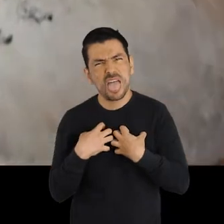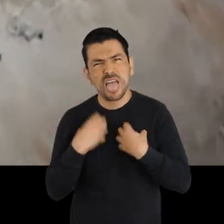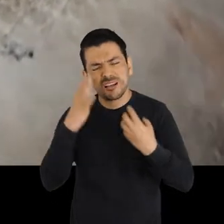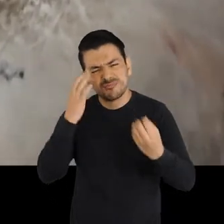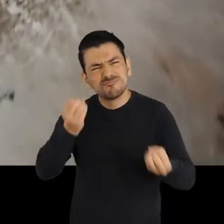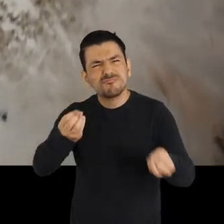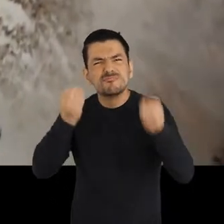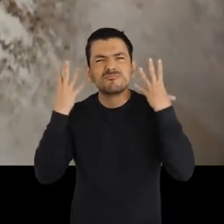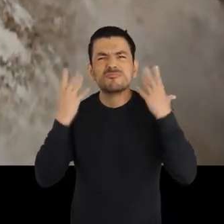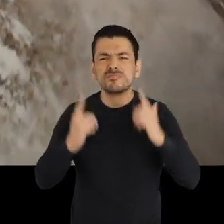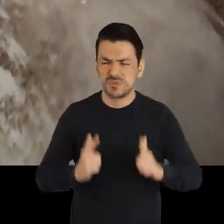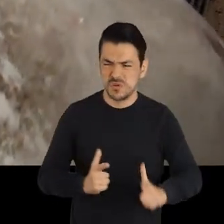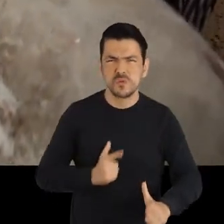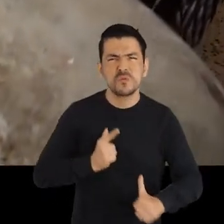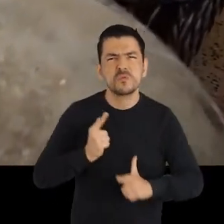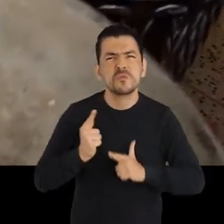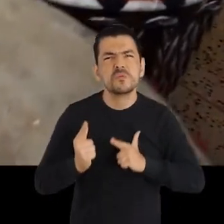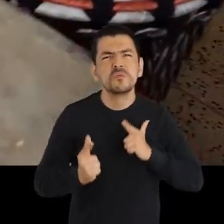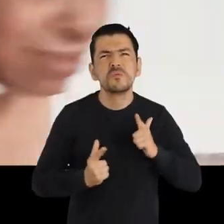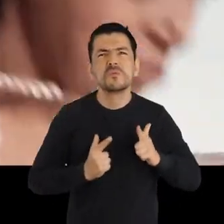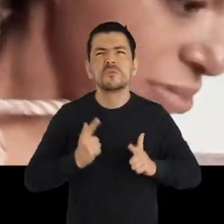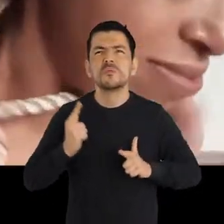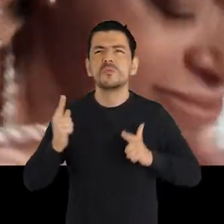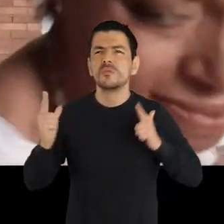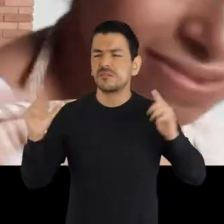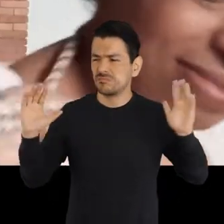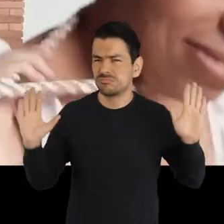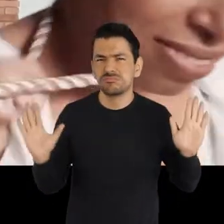Le, le, le, le, le, le.